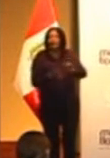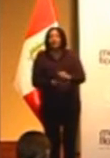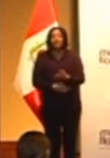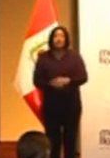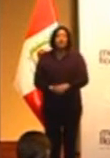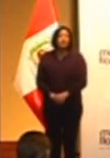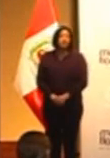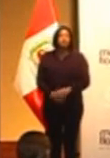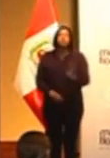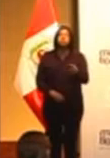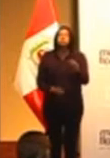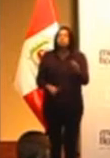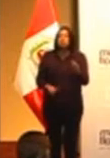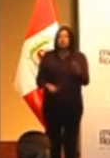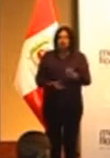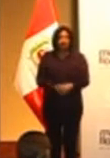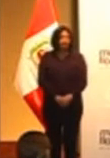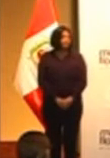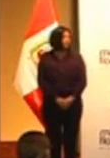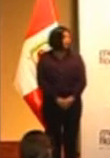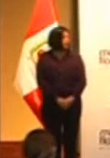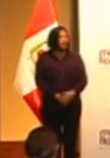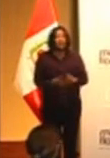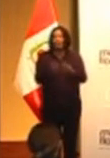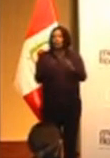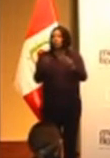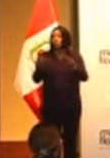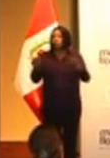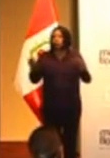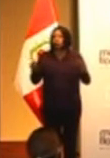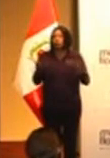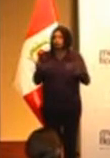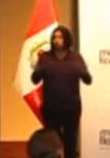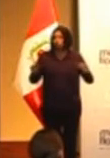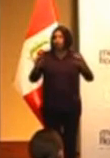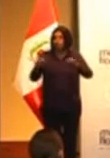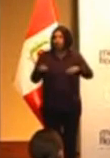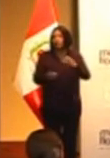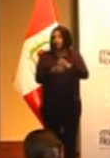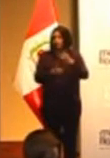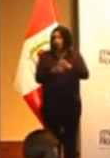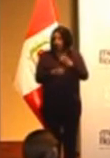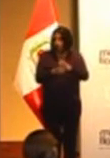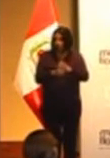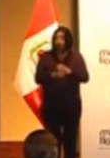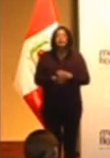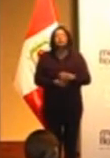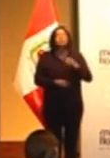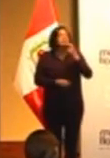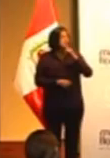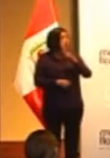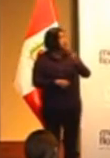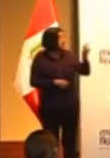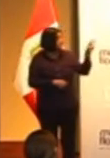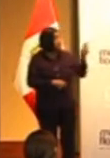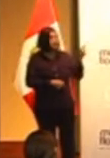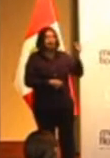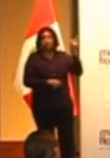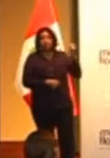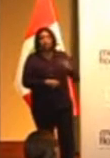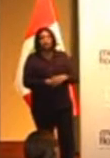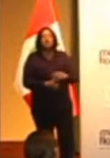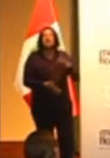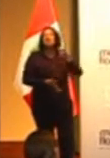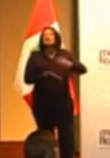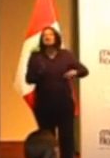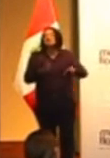Medio Ambiente, porque tenemos muchas cosas que estamos trabajando ahí. Vamos a ver rápidamente